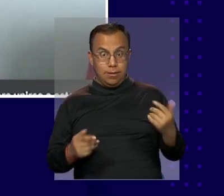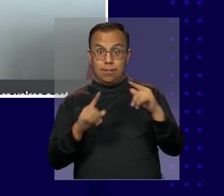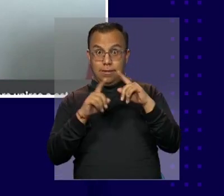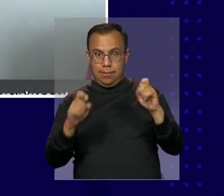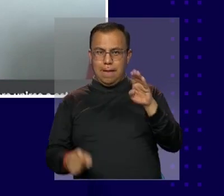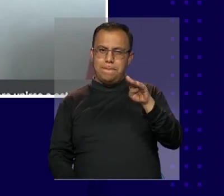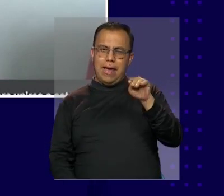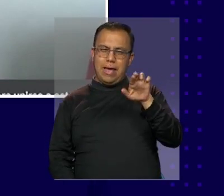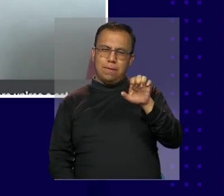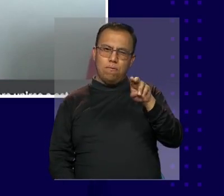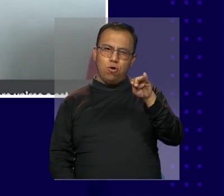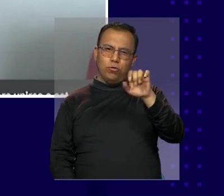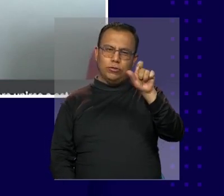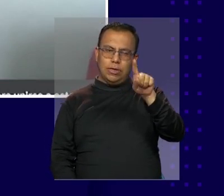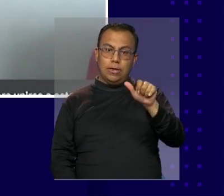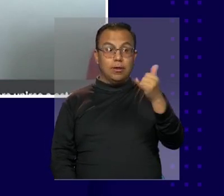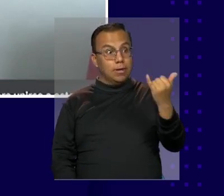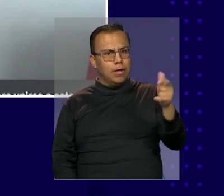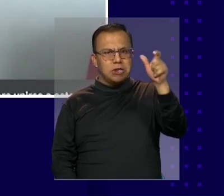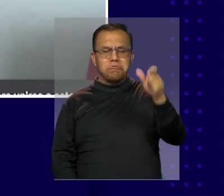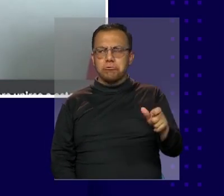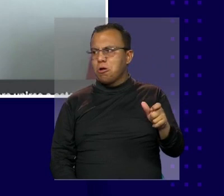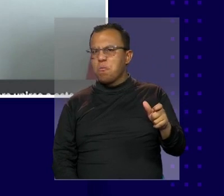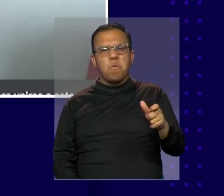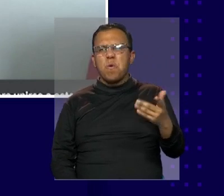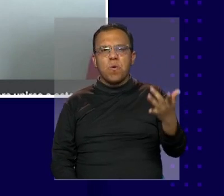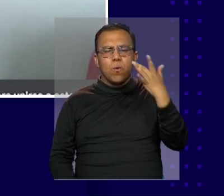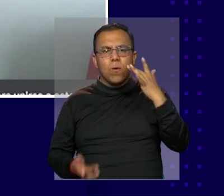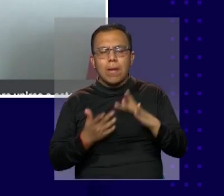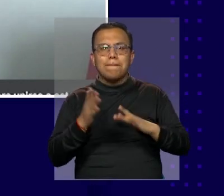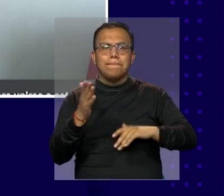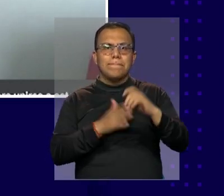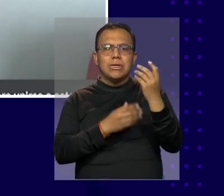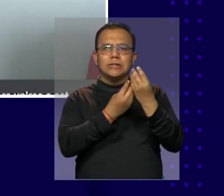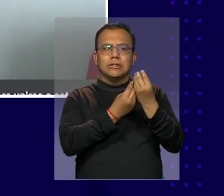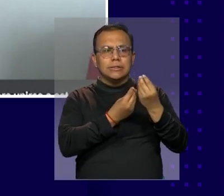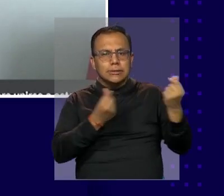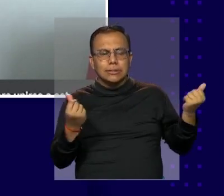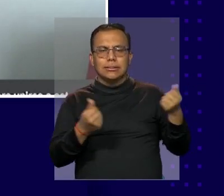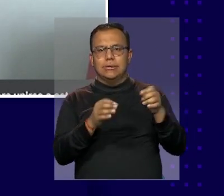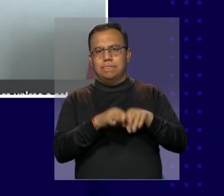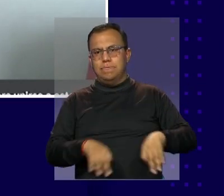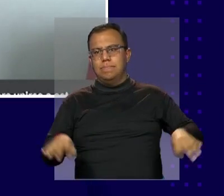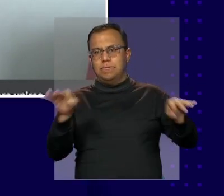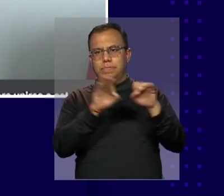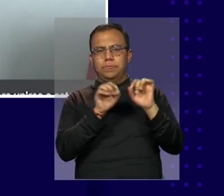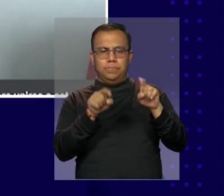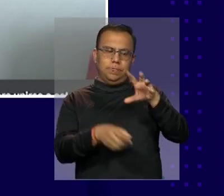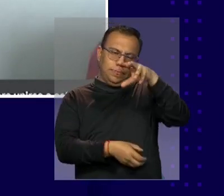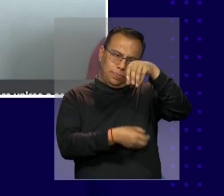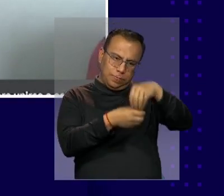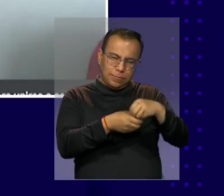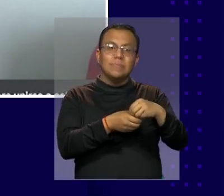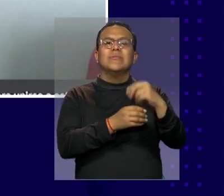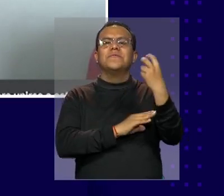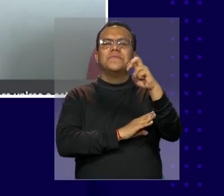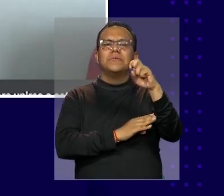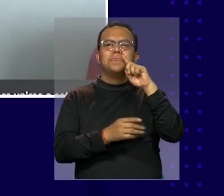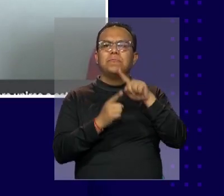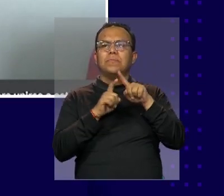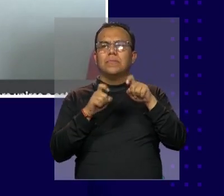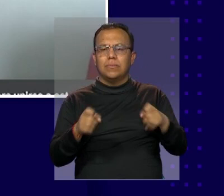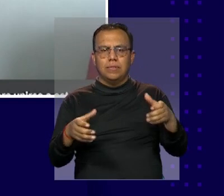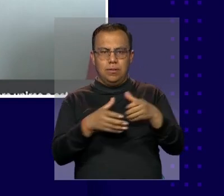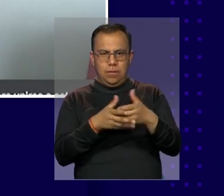Barbosa se ha encargado de desmantelar una de las unidades más importantes que existe dentro de la Fiscalía General de la Nación, como